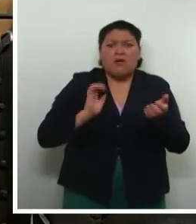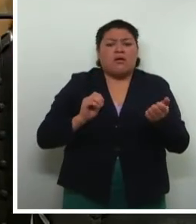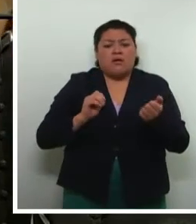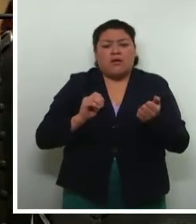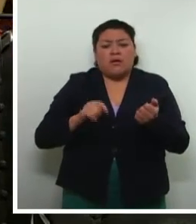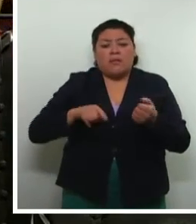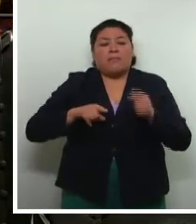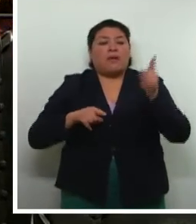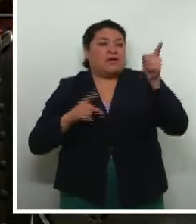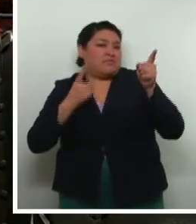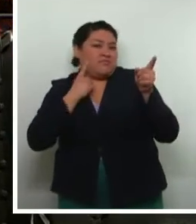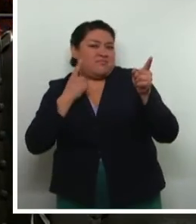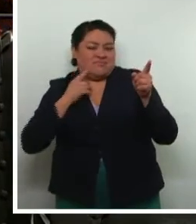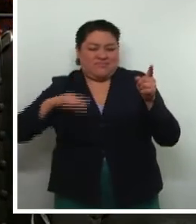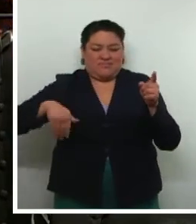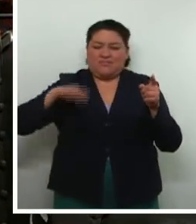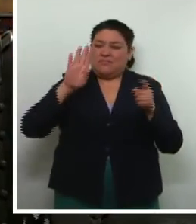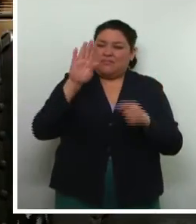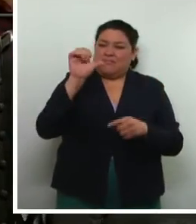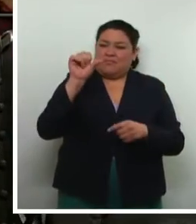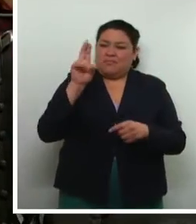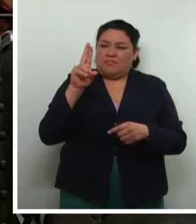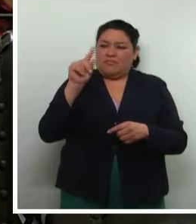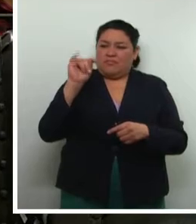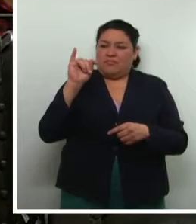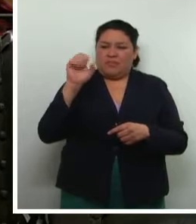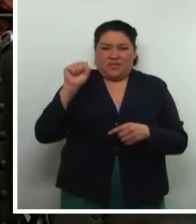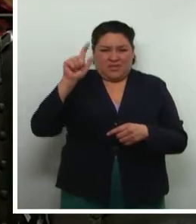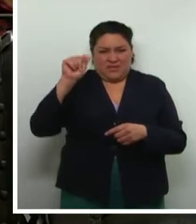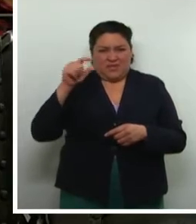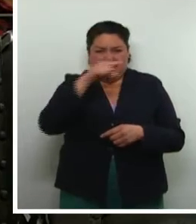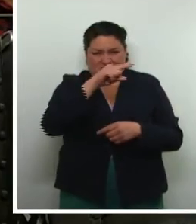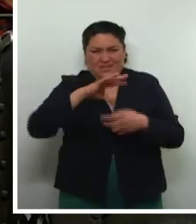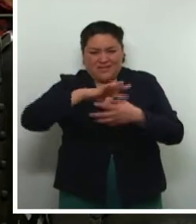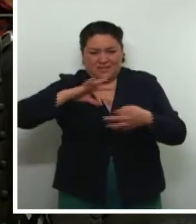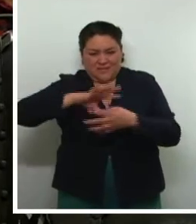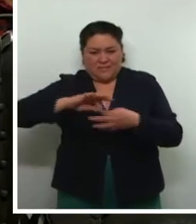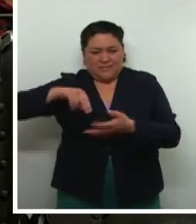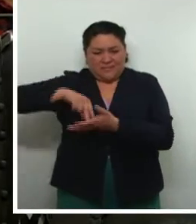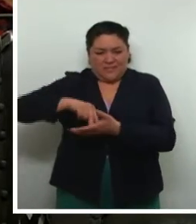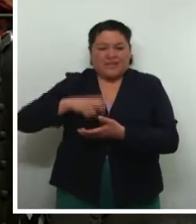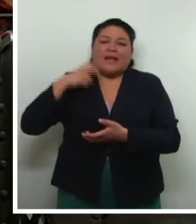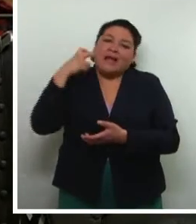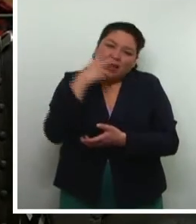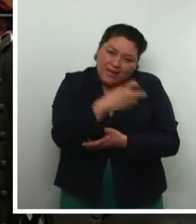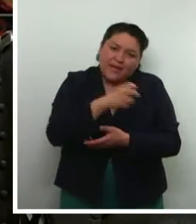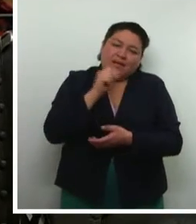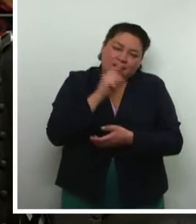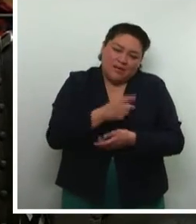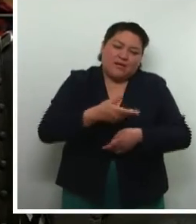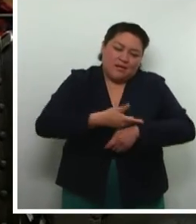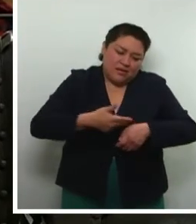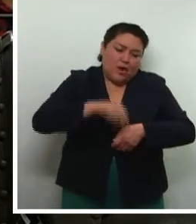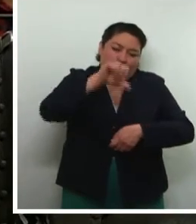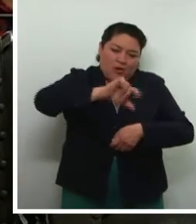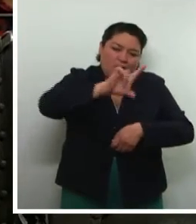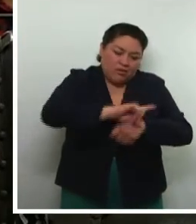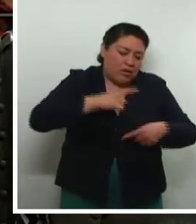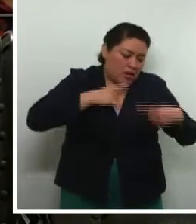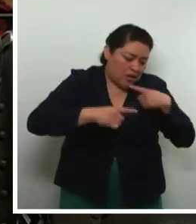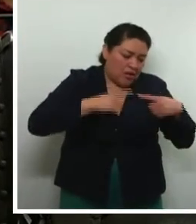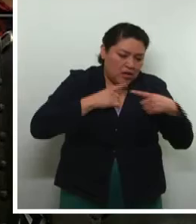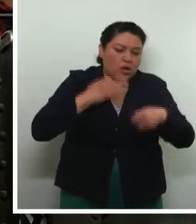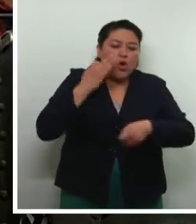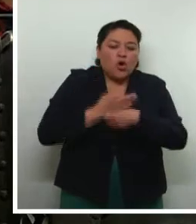que el diputado Bautista acaba de describir relata muy bien lo que ocurrió en el trabajo que hicimos hoy. Quiero